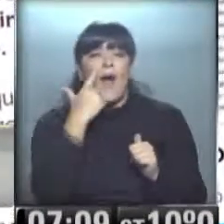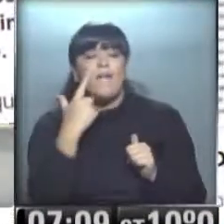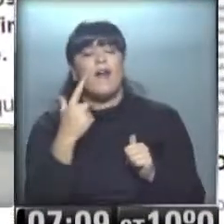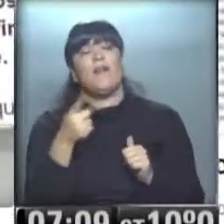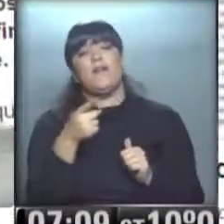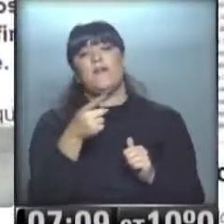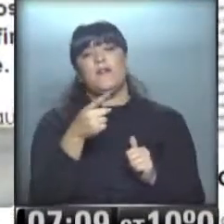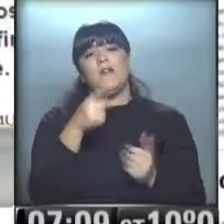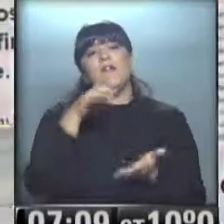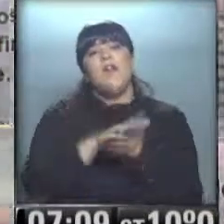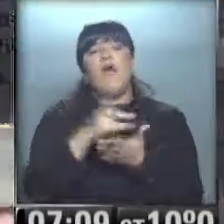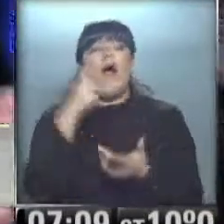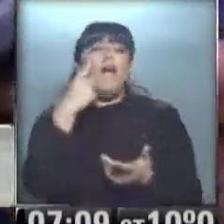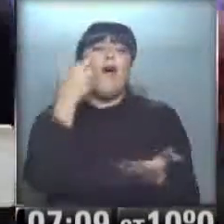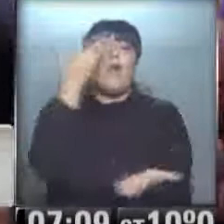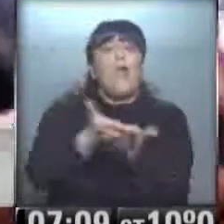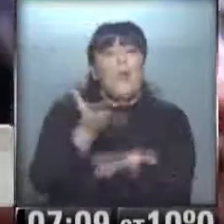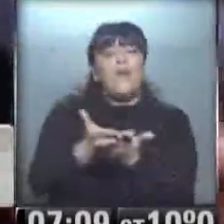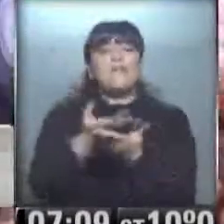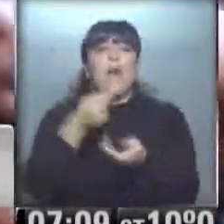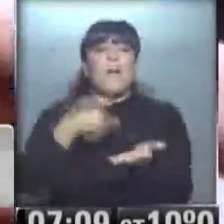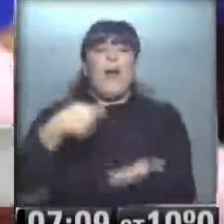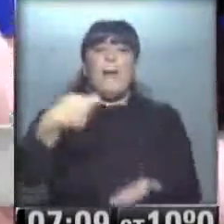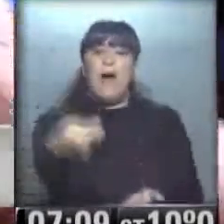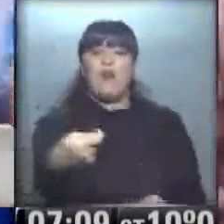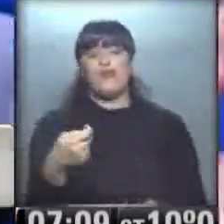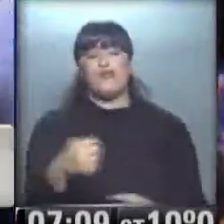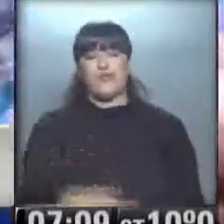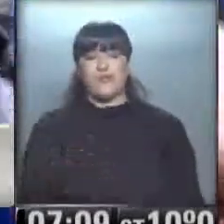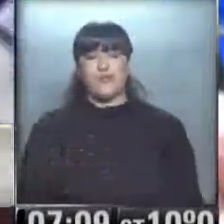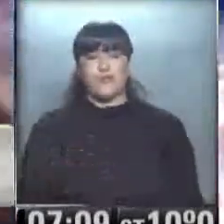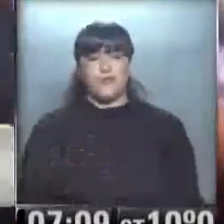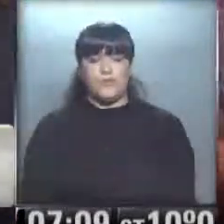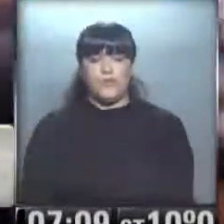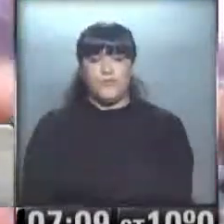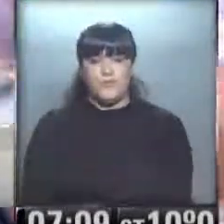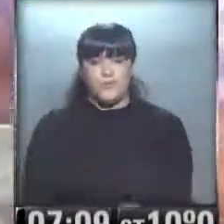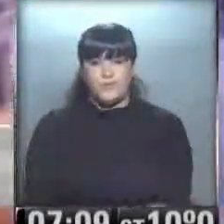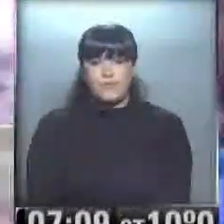parte demandante, que realice una propuesta de pago en títulos públicos.